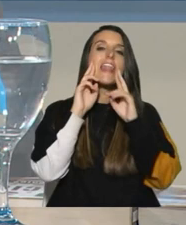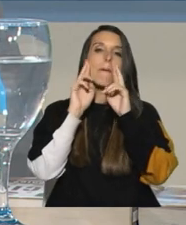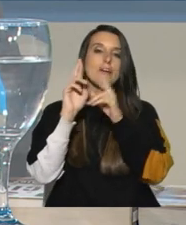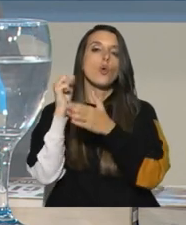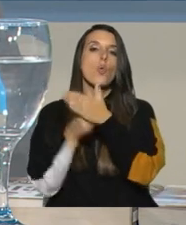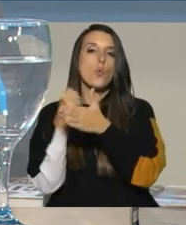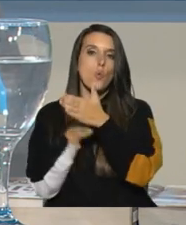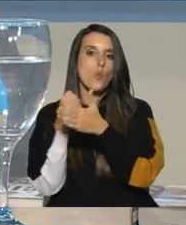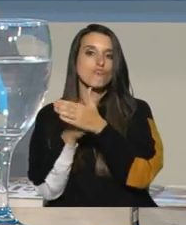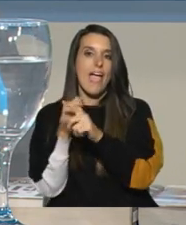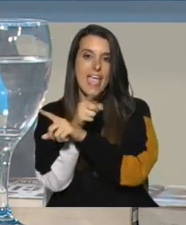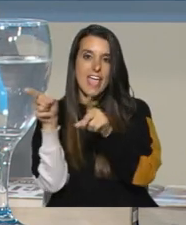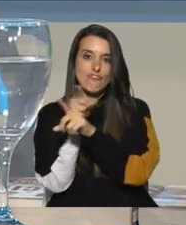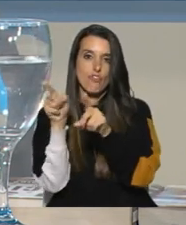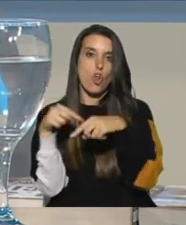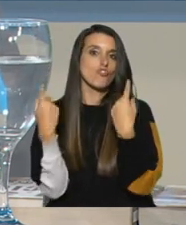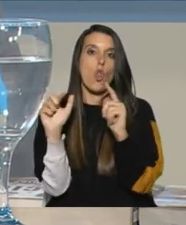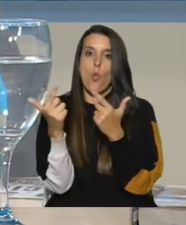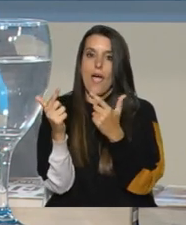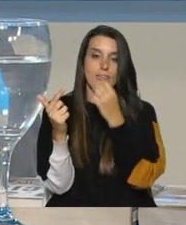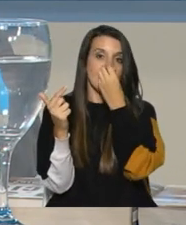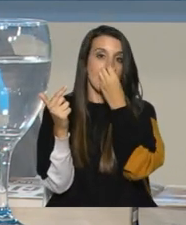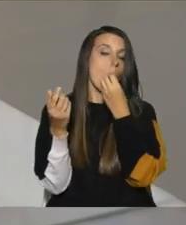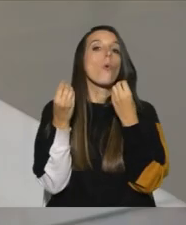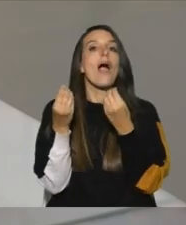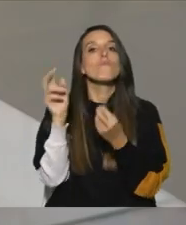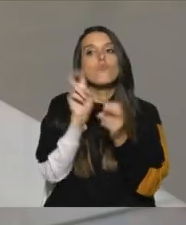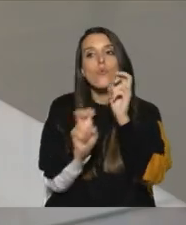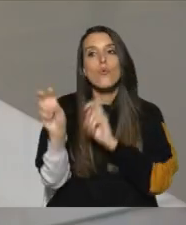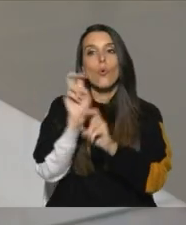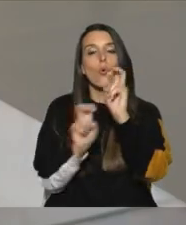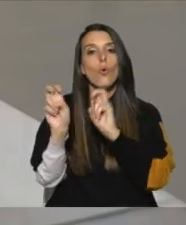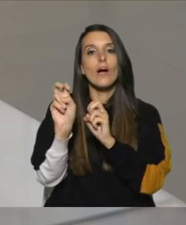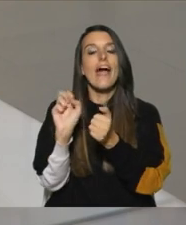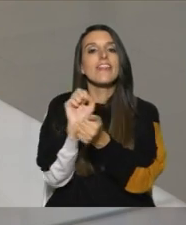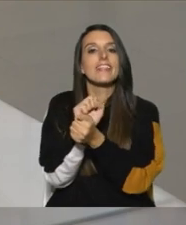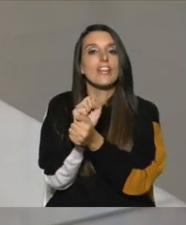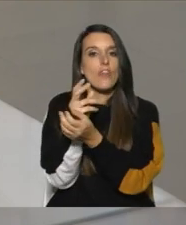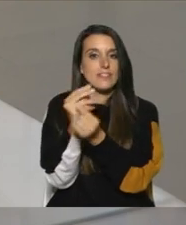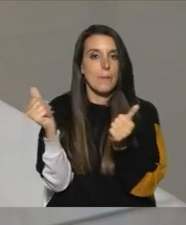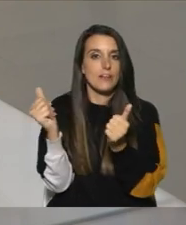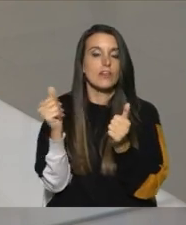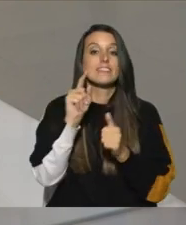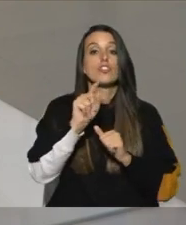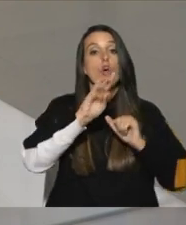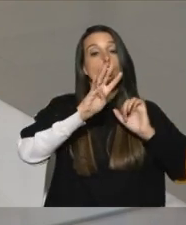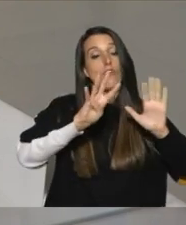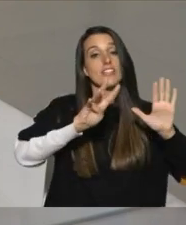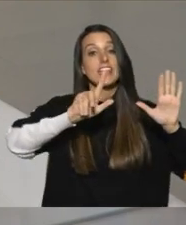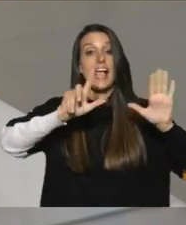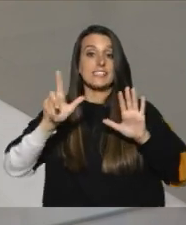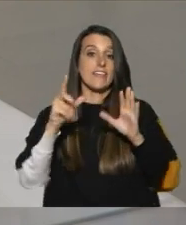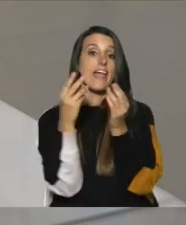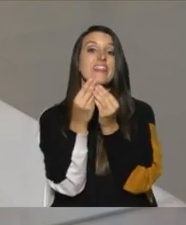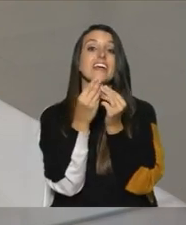lucha que tienen ellos, que nosotros no la tenemos, que es la búsqueda de detenidos desaparecidos. Sí, hay 197